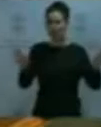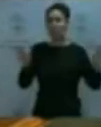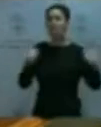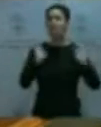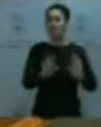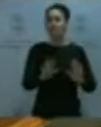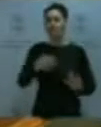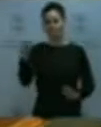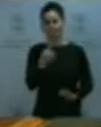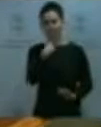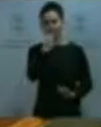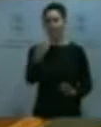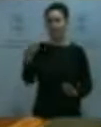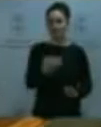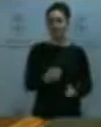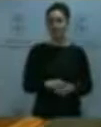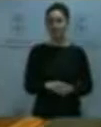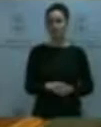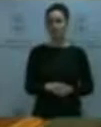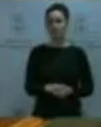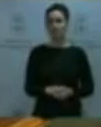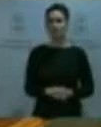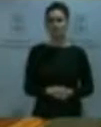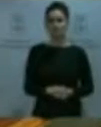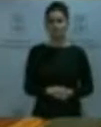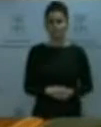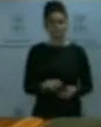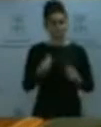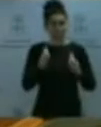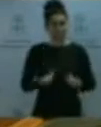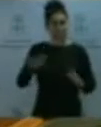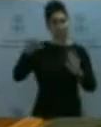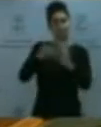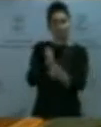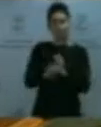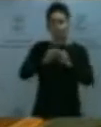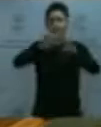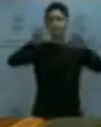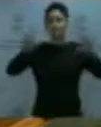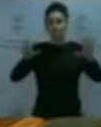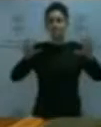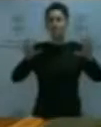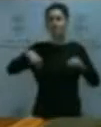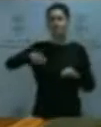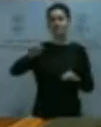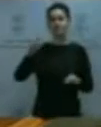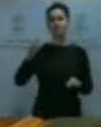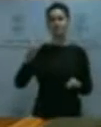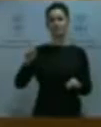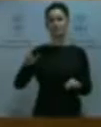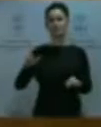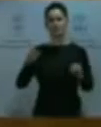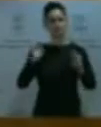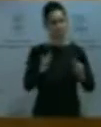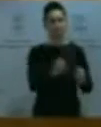misma claridad que me caracteriza, que el señor Nadal ha defendido los intereses de